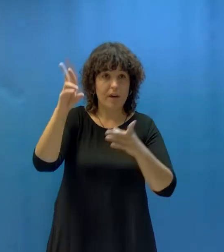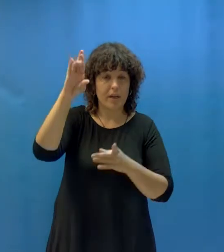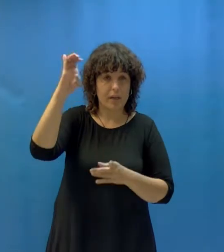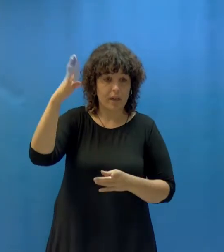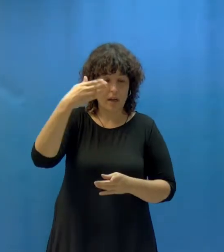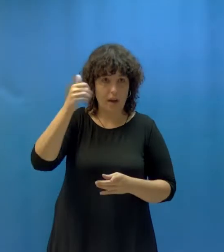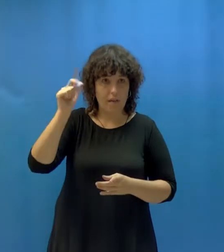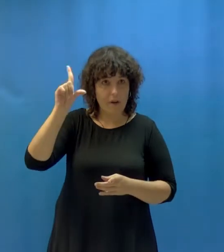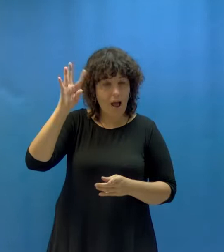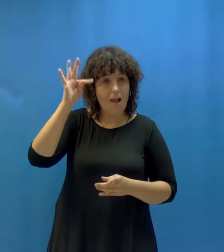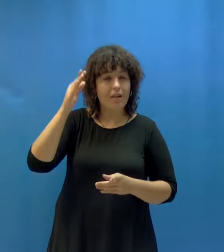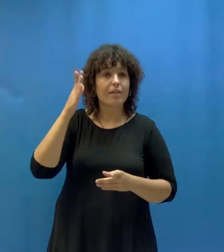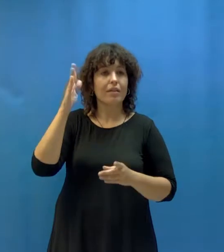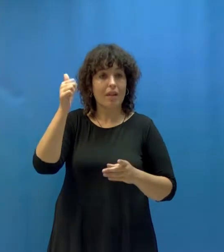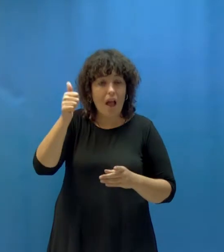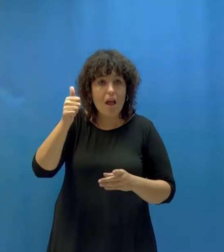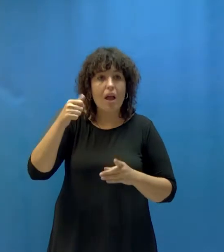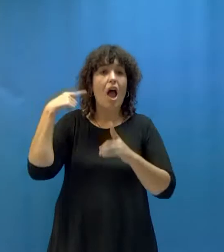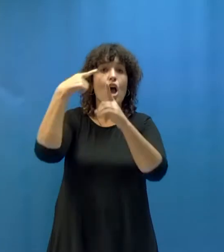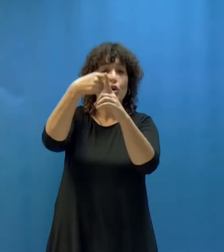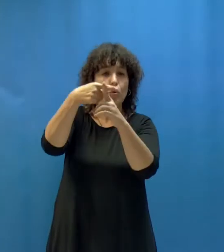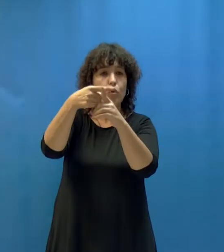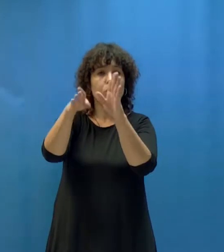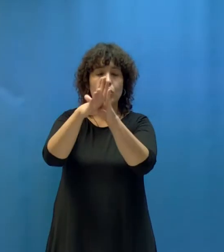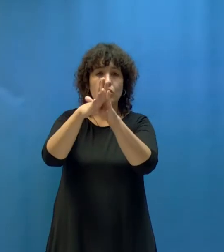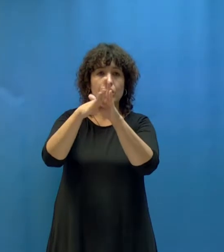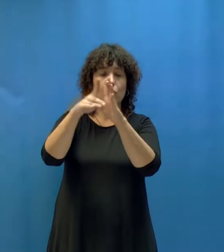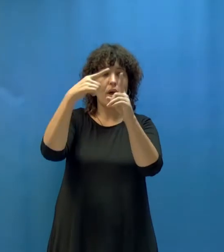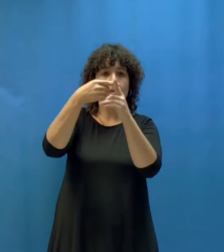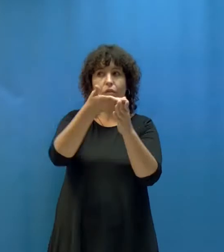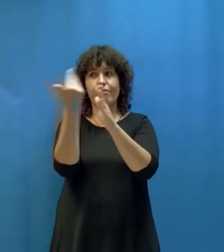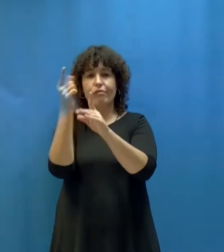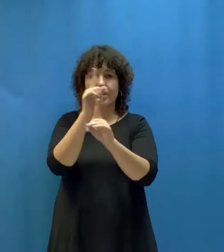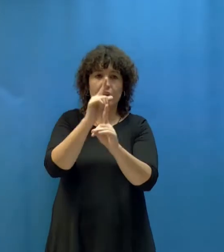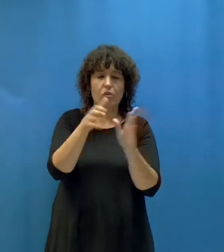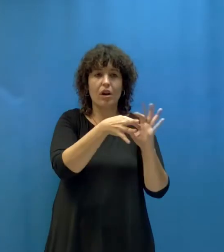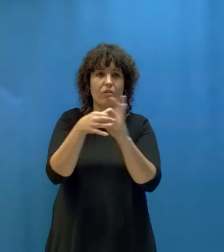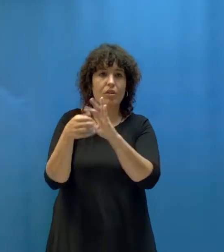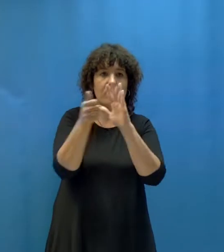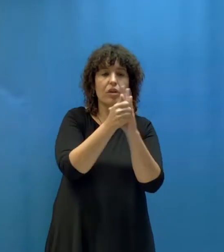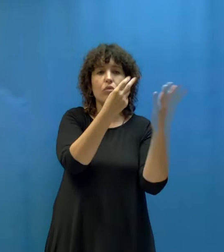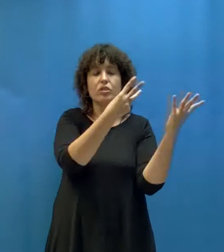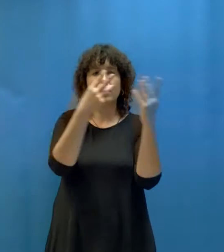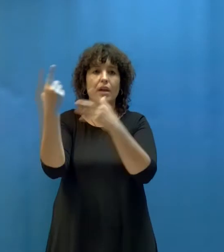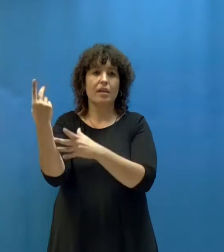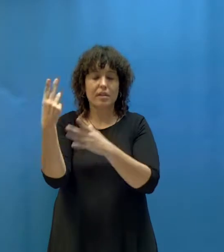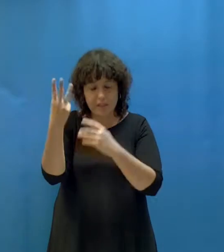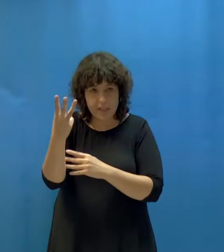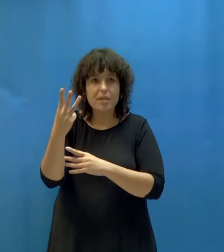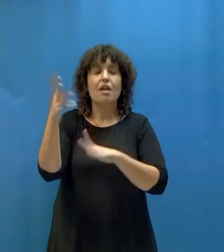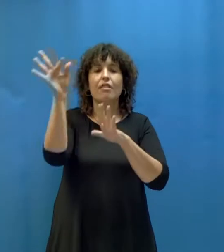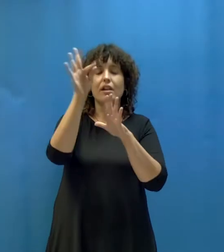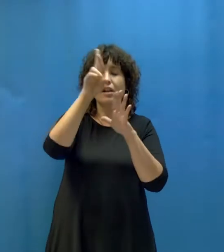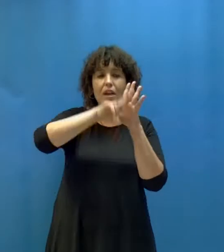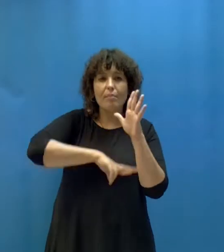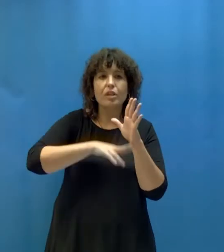suscrita por su portavoz, doña Begoña Carrasco García, que de conformidad con el artículo 83 del Reglamento Orgánico del Pleno y sus comisiones propone al Pleno la adopción